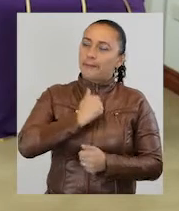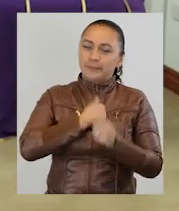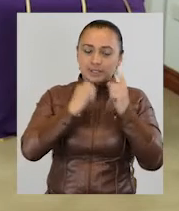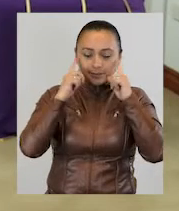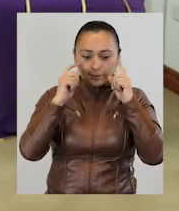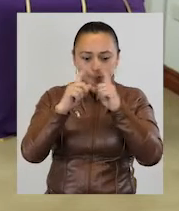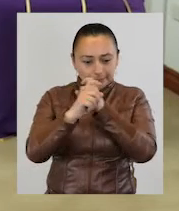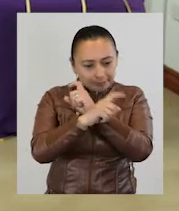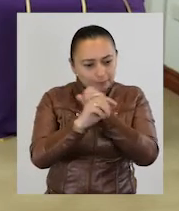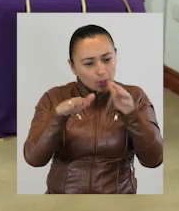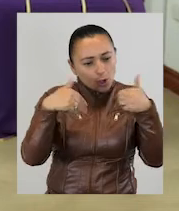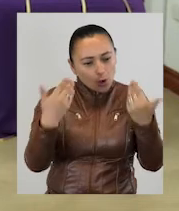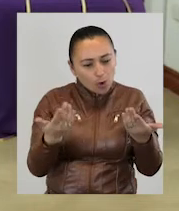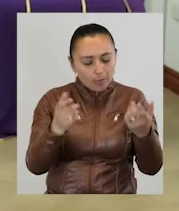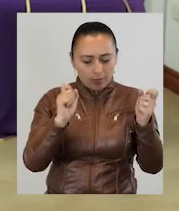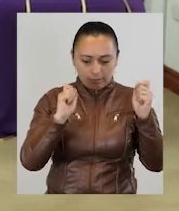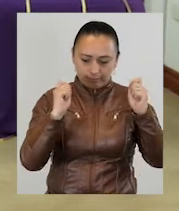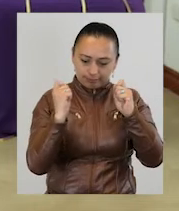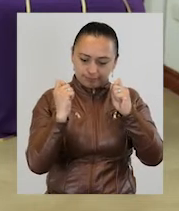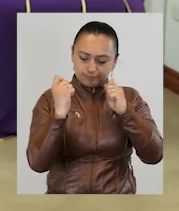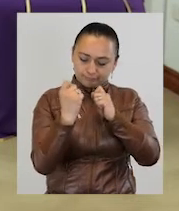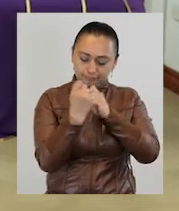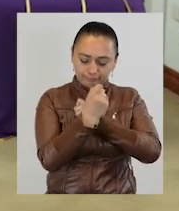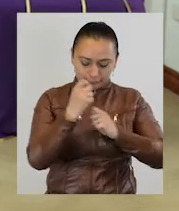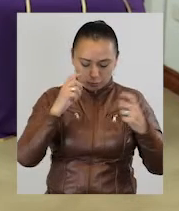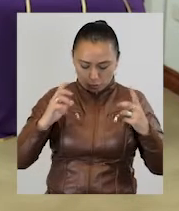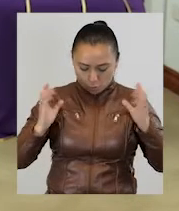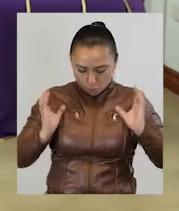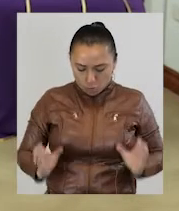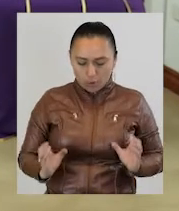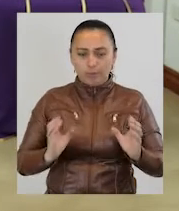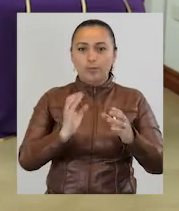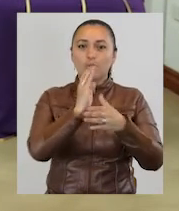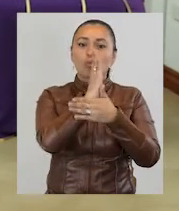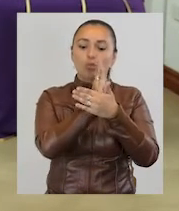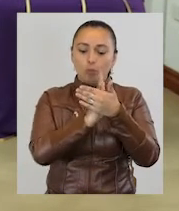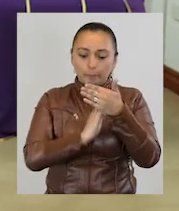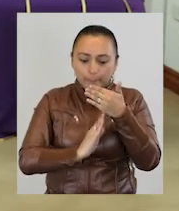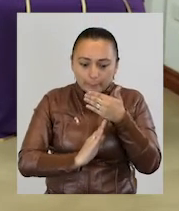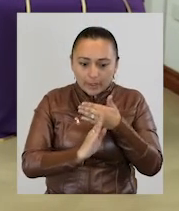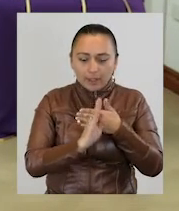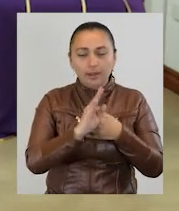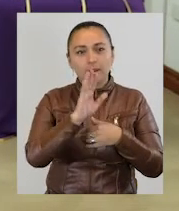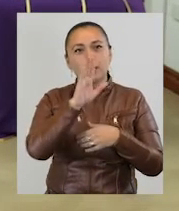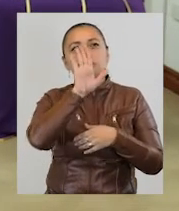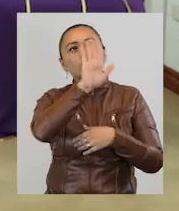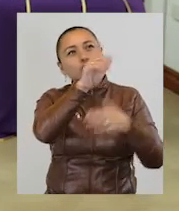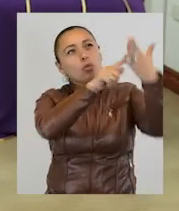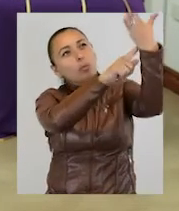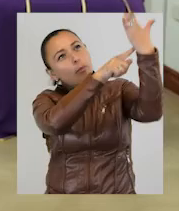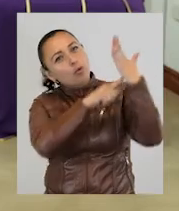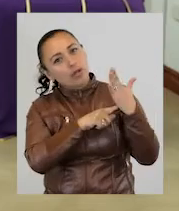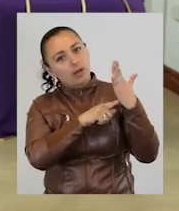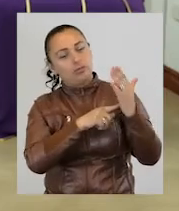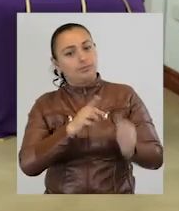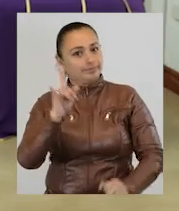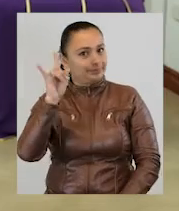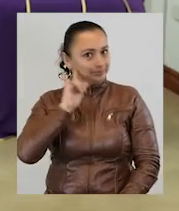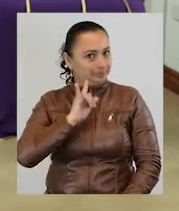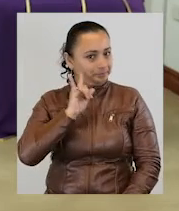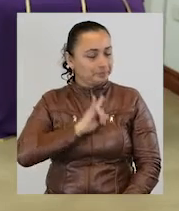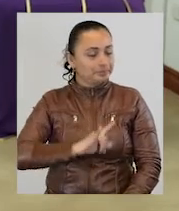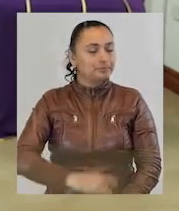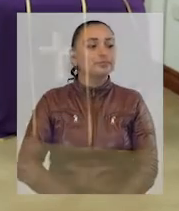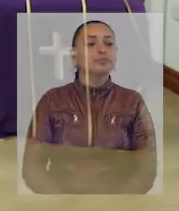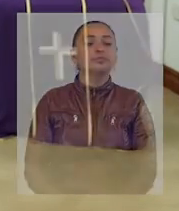esa condición nueva que irá transformando en nuestro cuerpo humilde desde ese modelo de condición gloriosa.